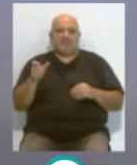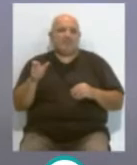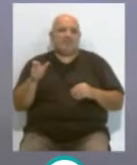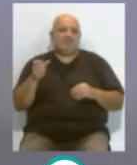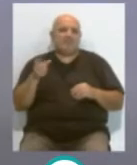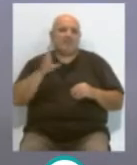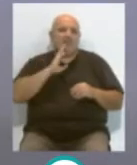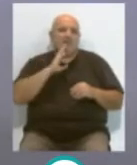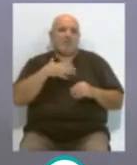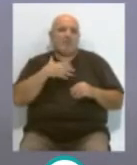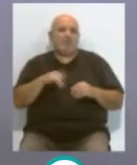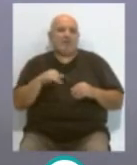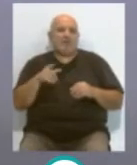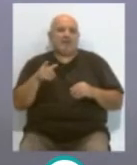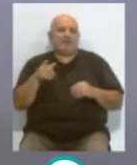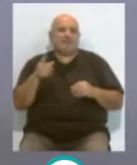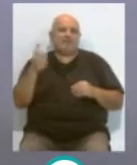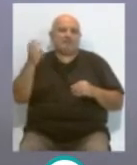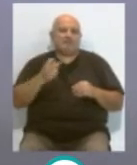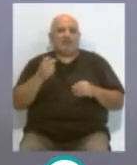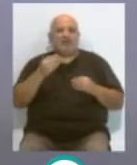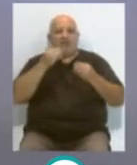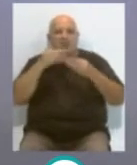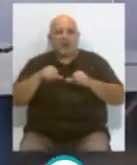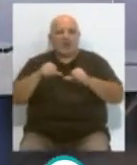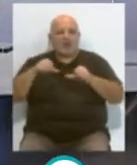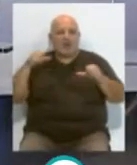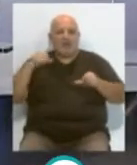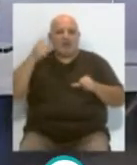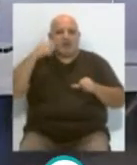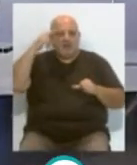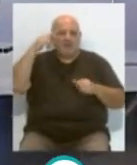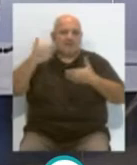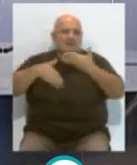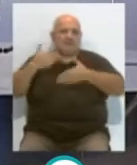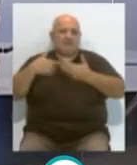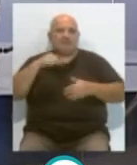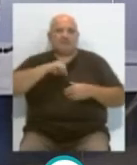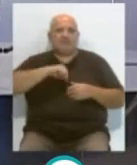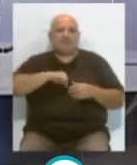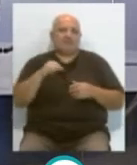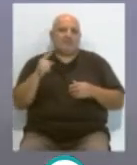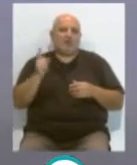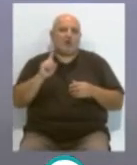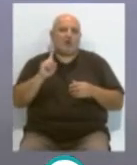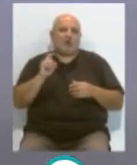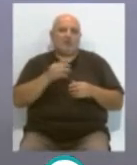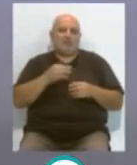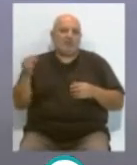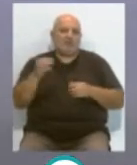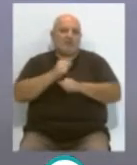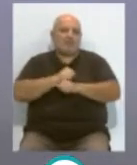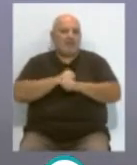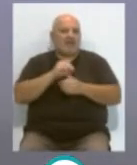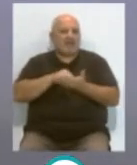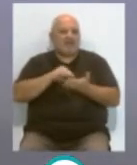vinieron con posiblemente con más historial, con más relumbrancia, pero que al final no dieron lo que se esperaba de